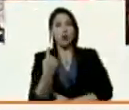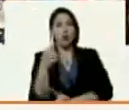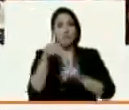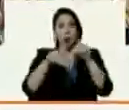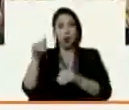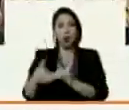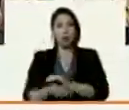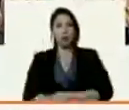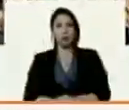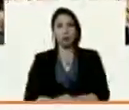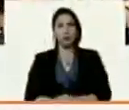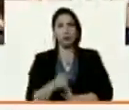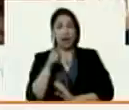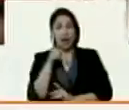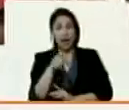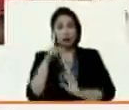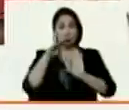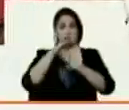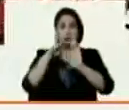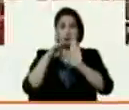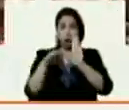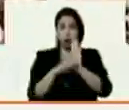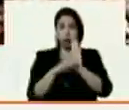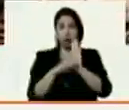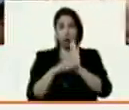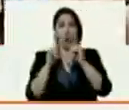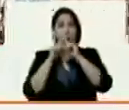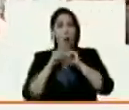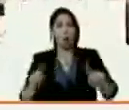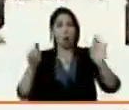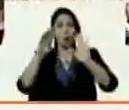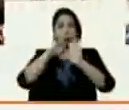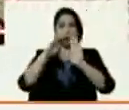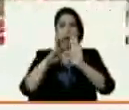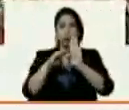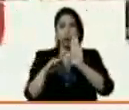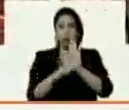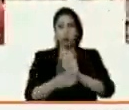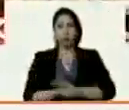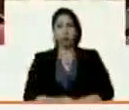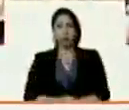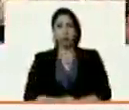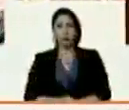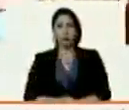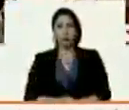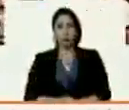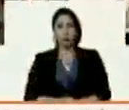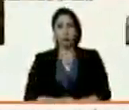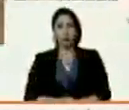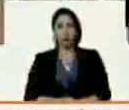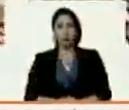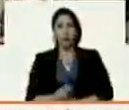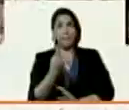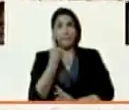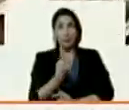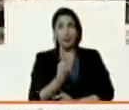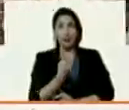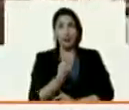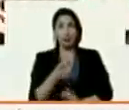votos. Esa es una condición. La otra condición es que el primero saque más